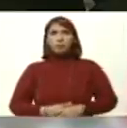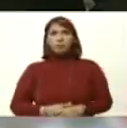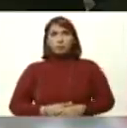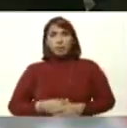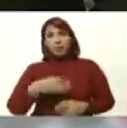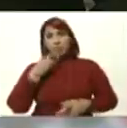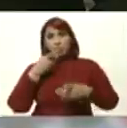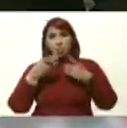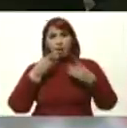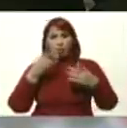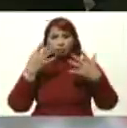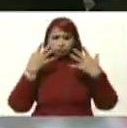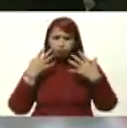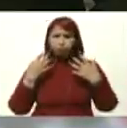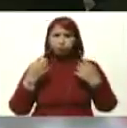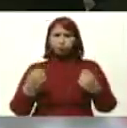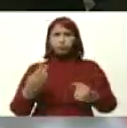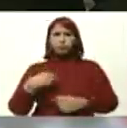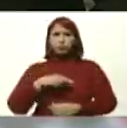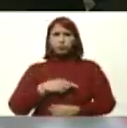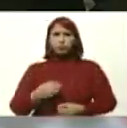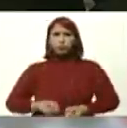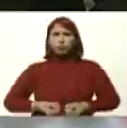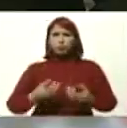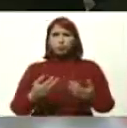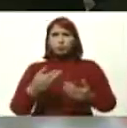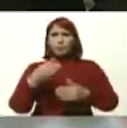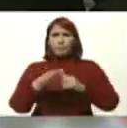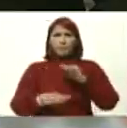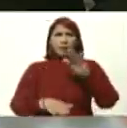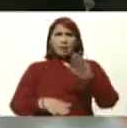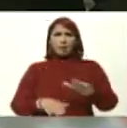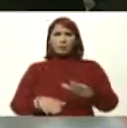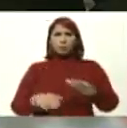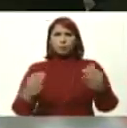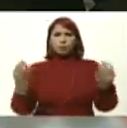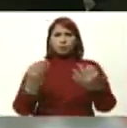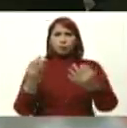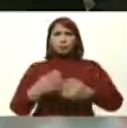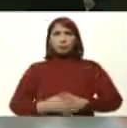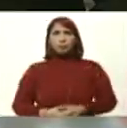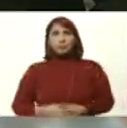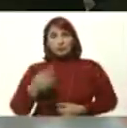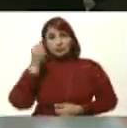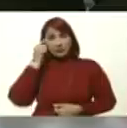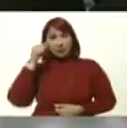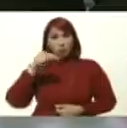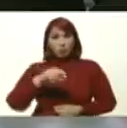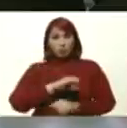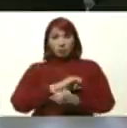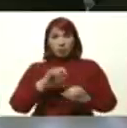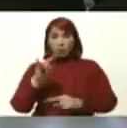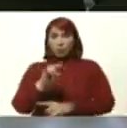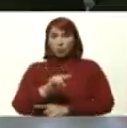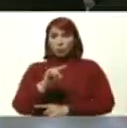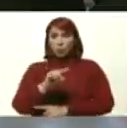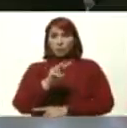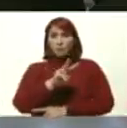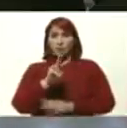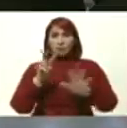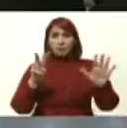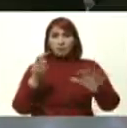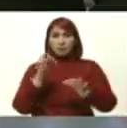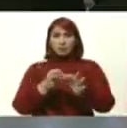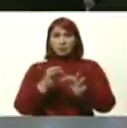diálogo, de entendimiento. Hemos dado otro paso acertado. El día de hoy, ya lunes 27